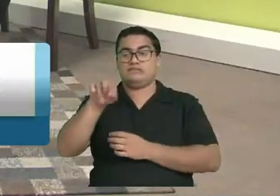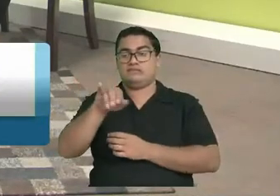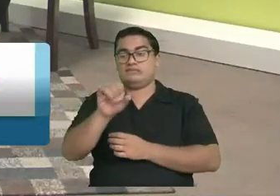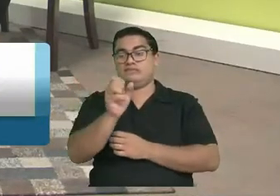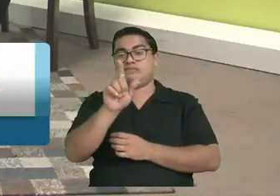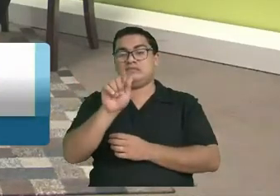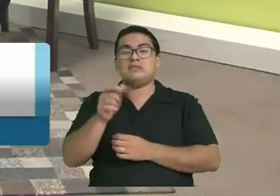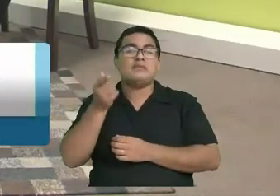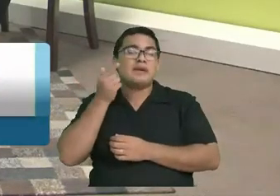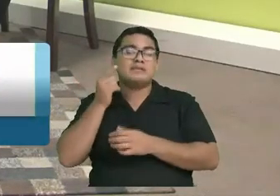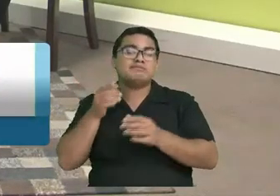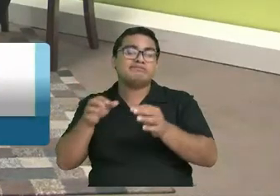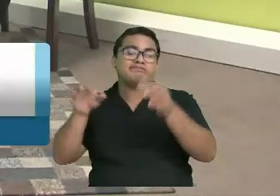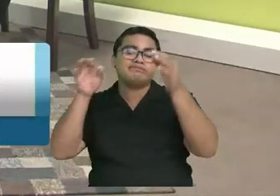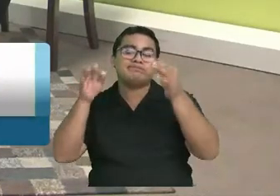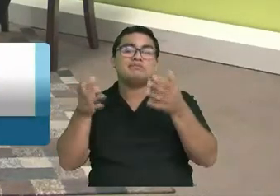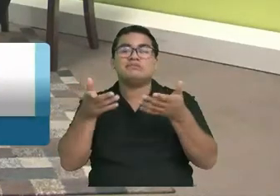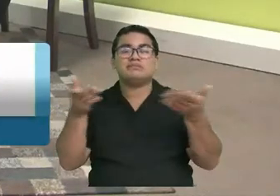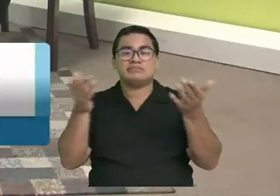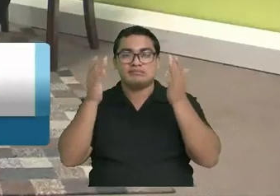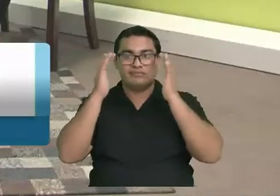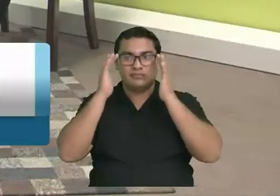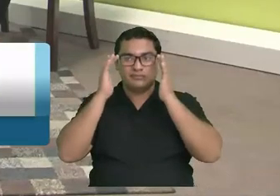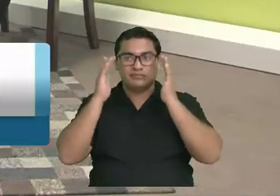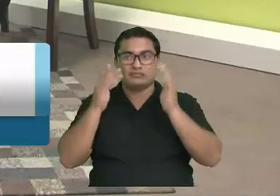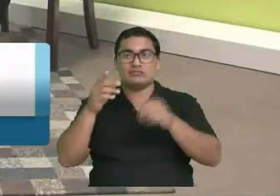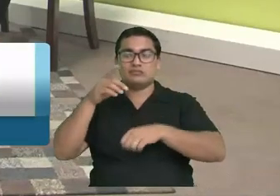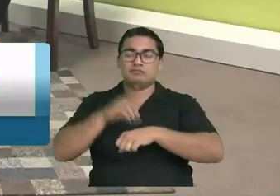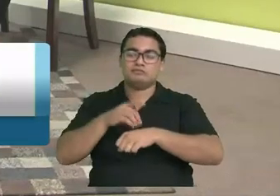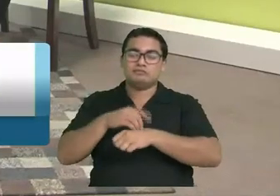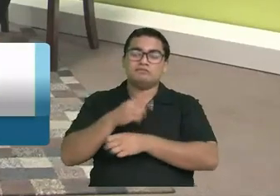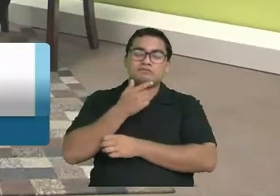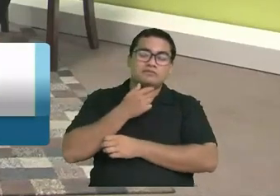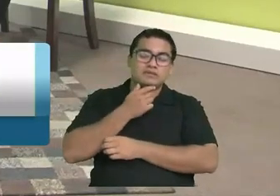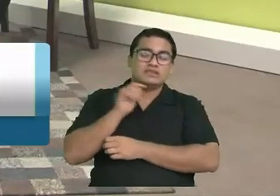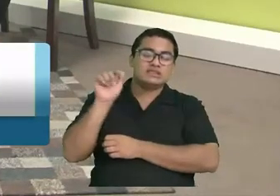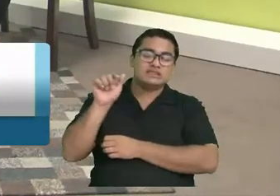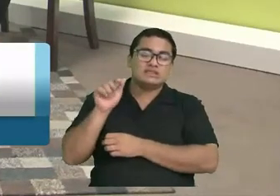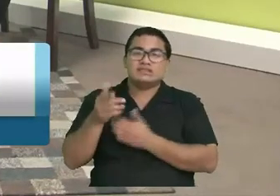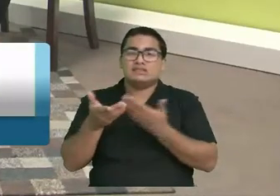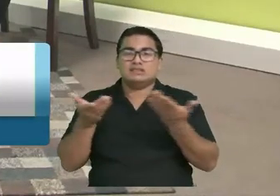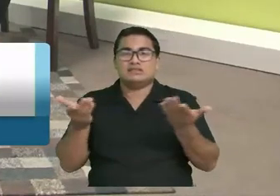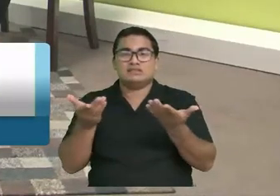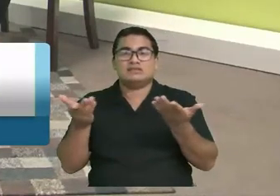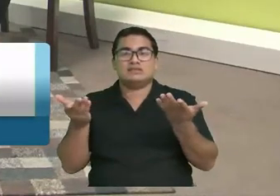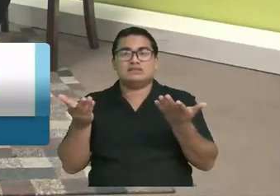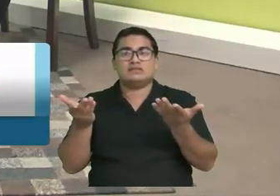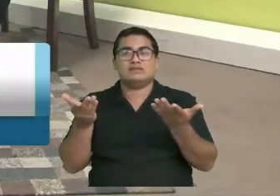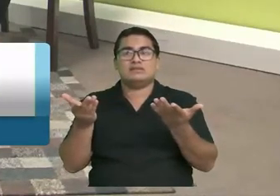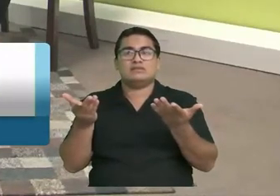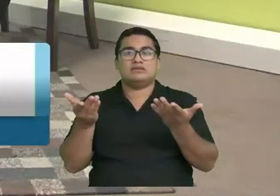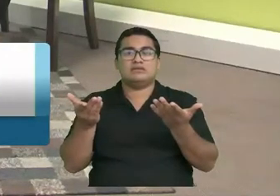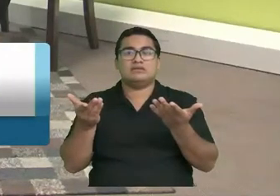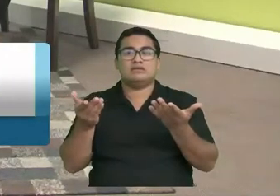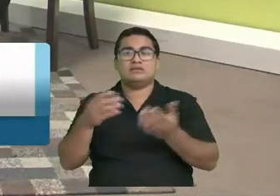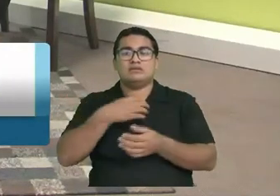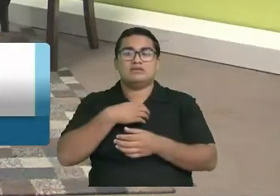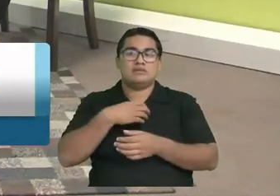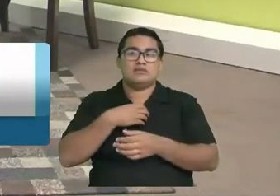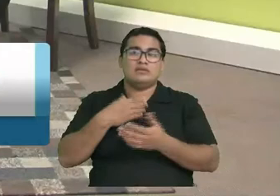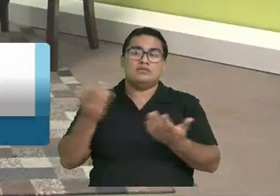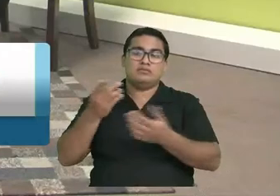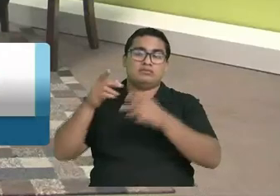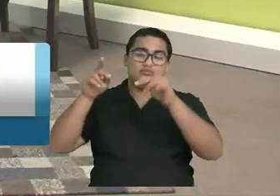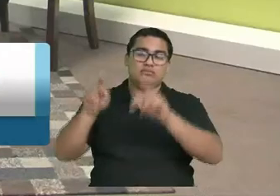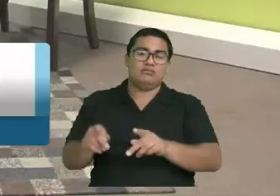se diagnostique esto. El médico va a sospechar de este diagnóstico en relación a la historia clínica